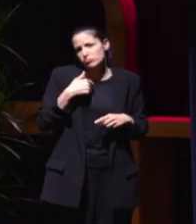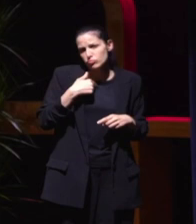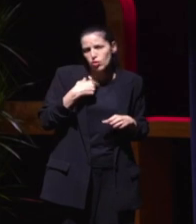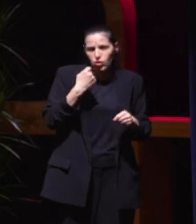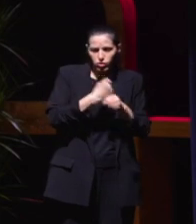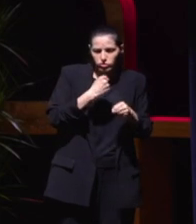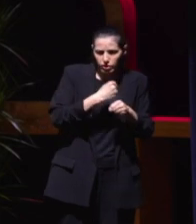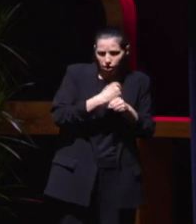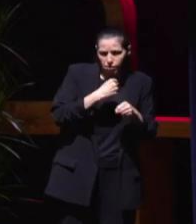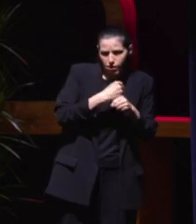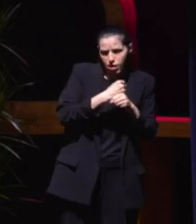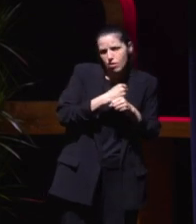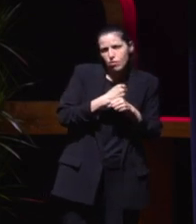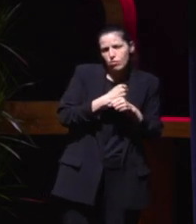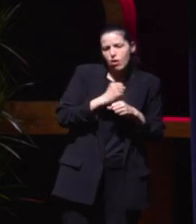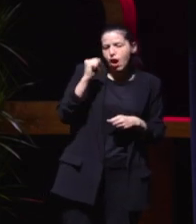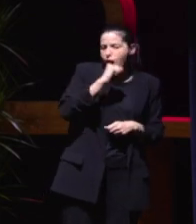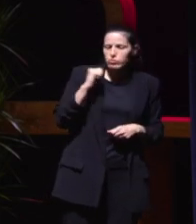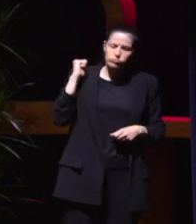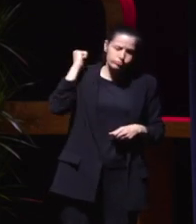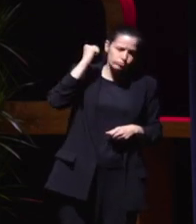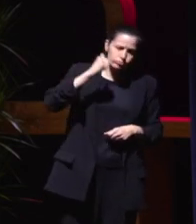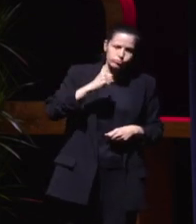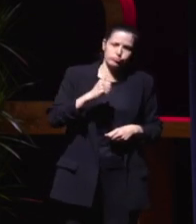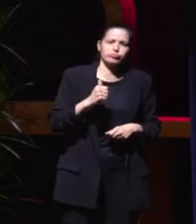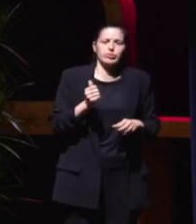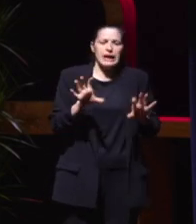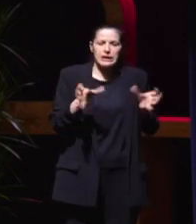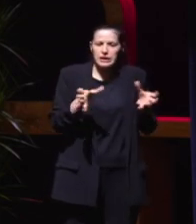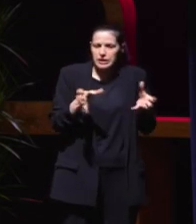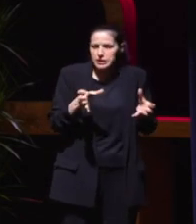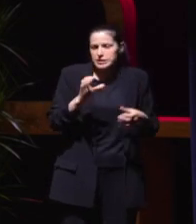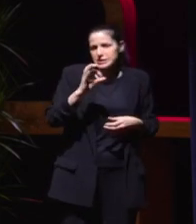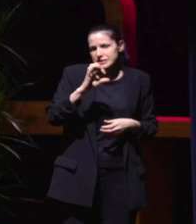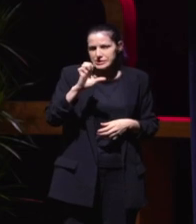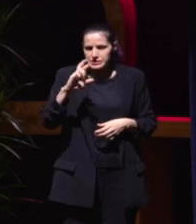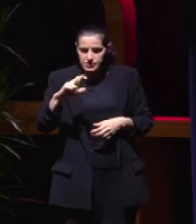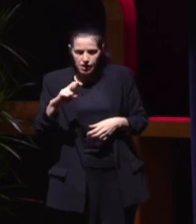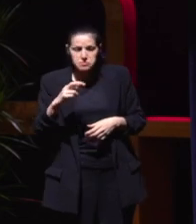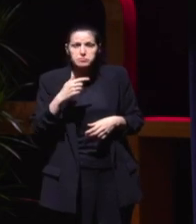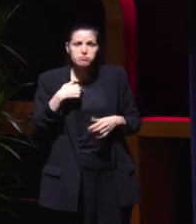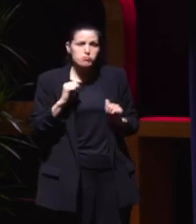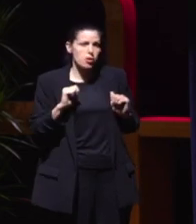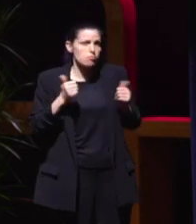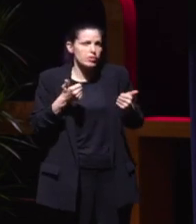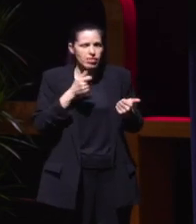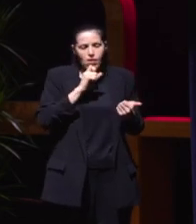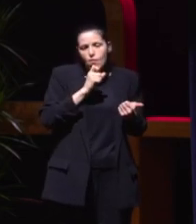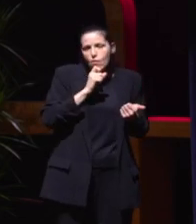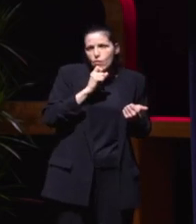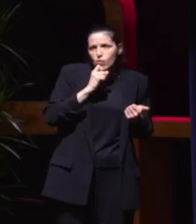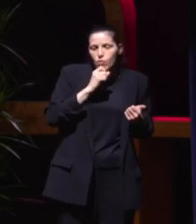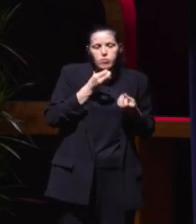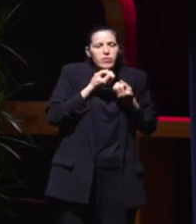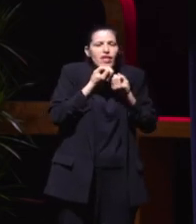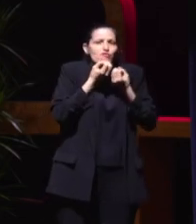2019 me fui y los primeros años en la ser lo que hacía es lo que decía ahí da pena es hacía